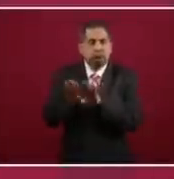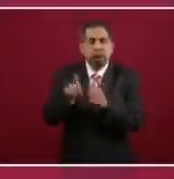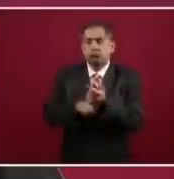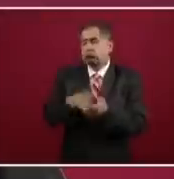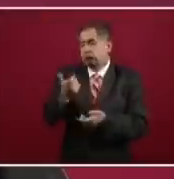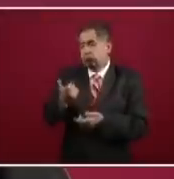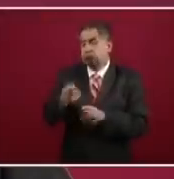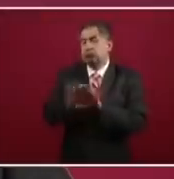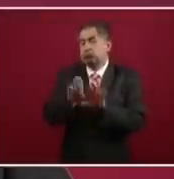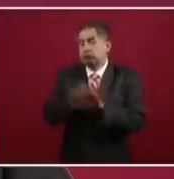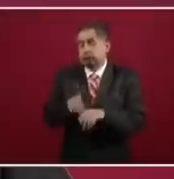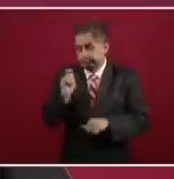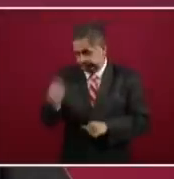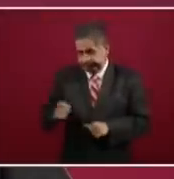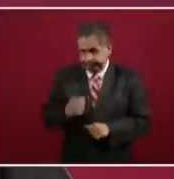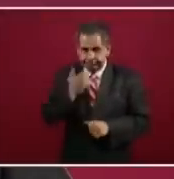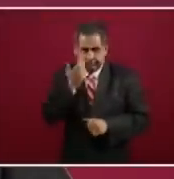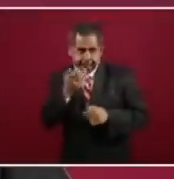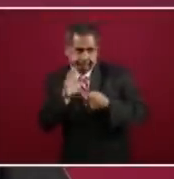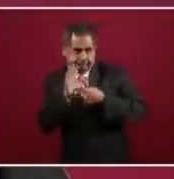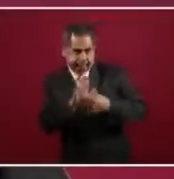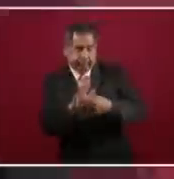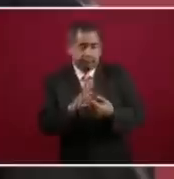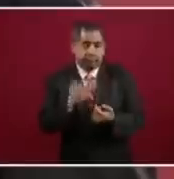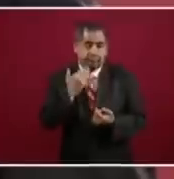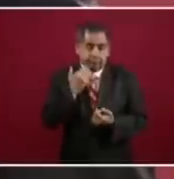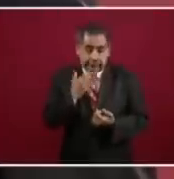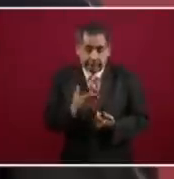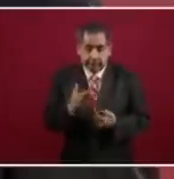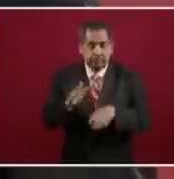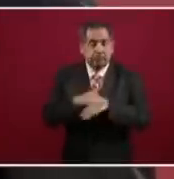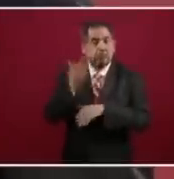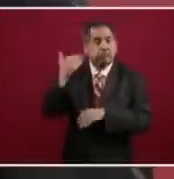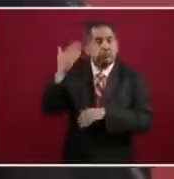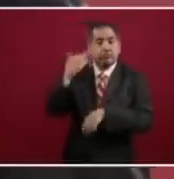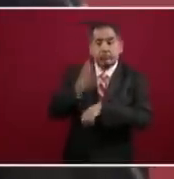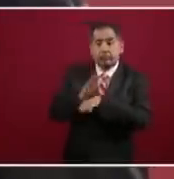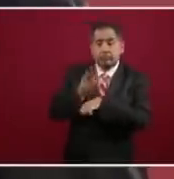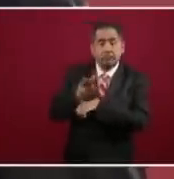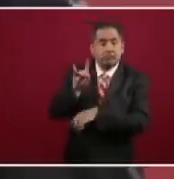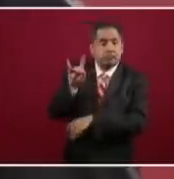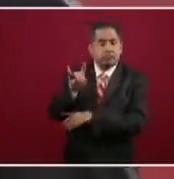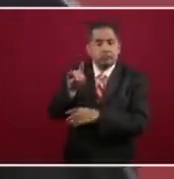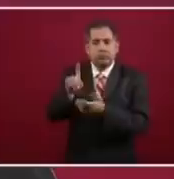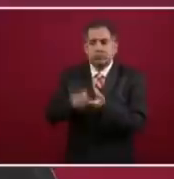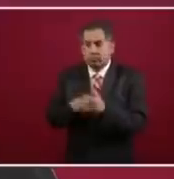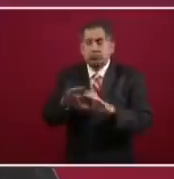como saco a bolivia de ser pueblo